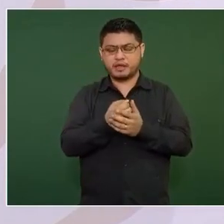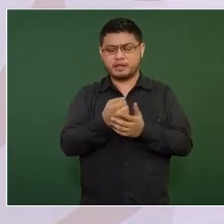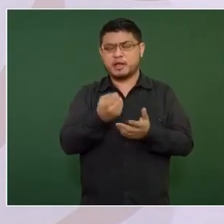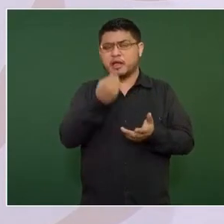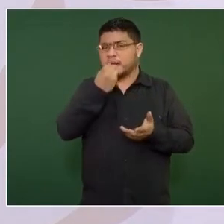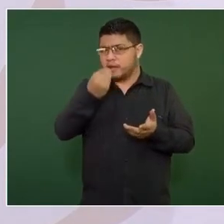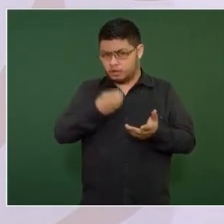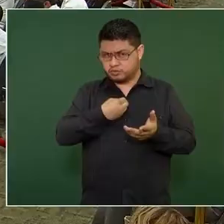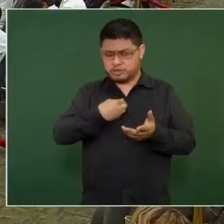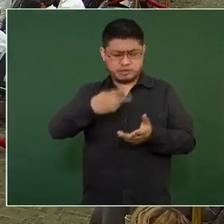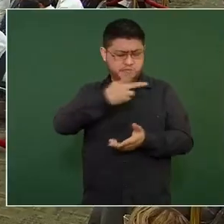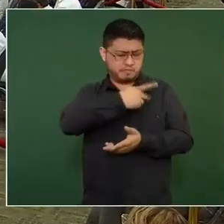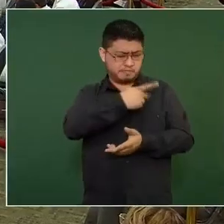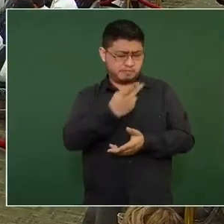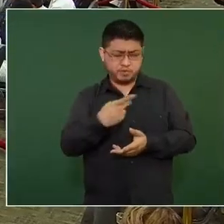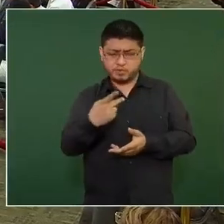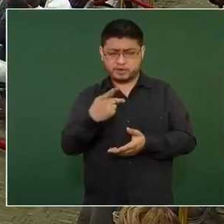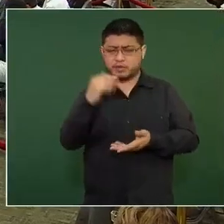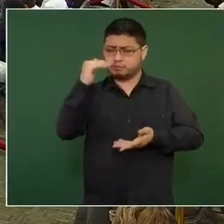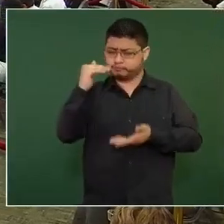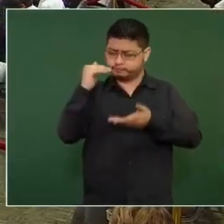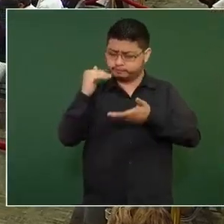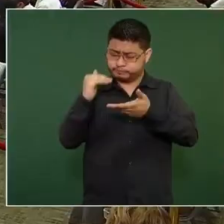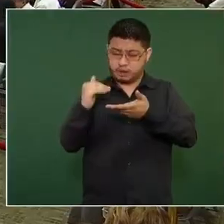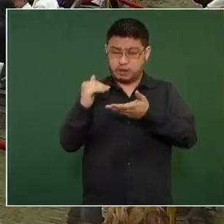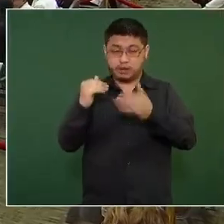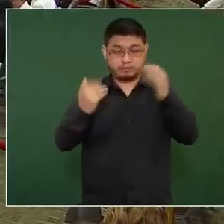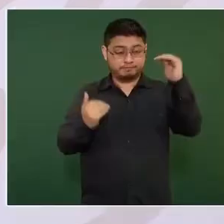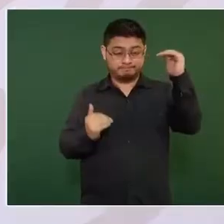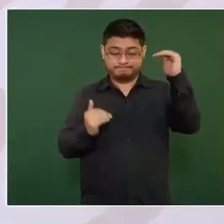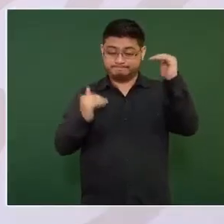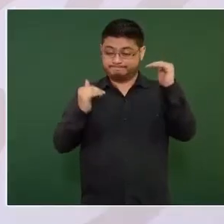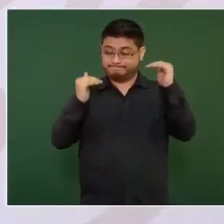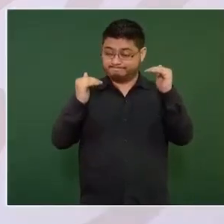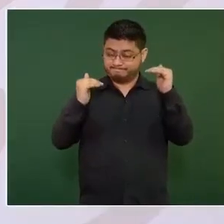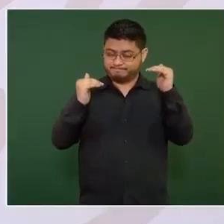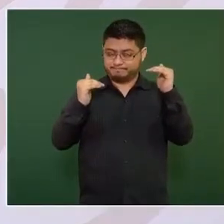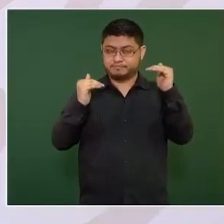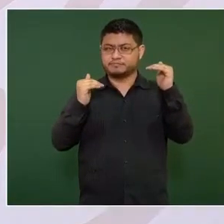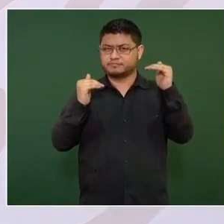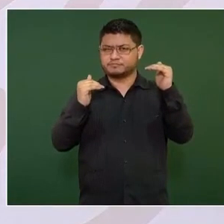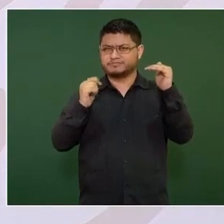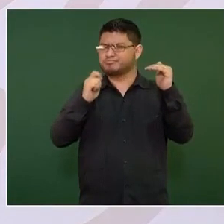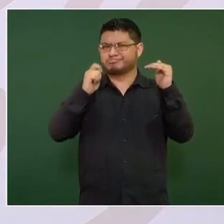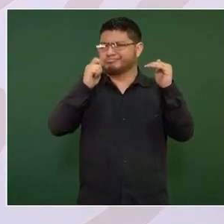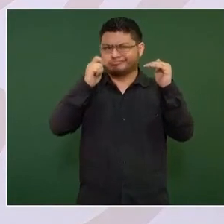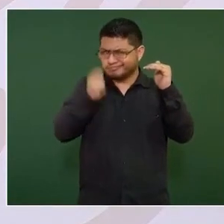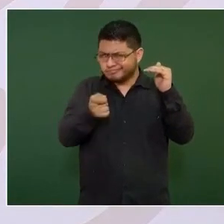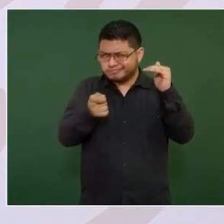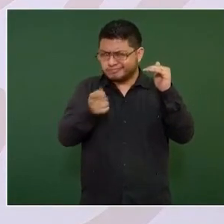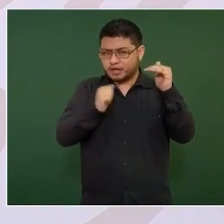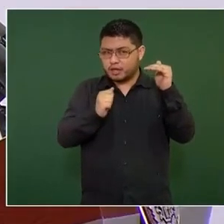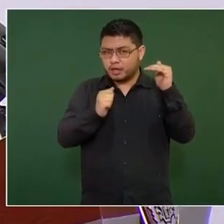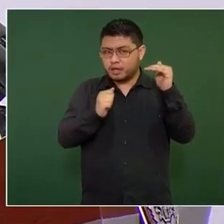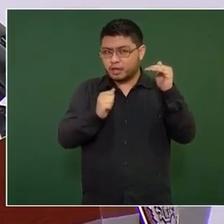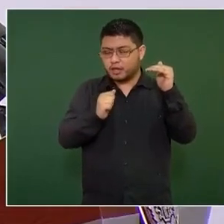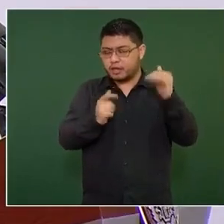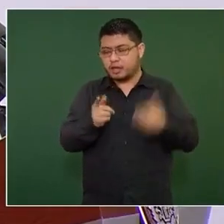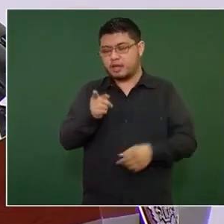pobreza y la desigualdad no quiere decir que le fue